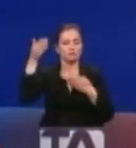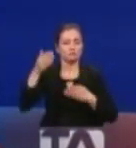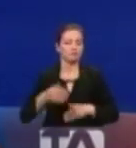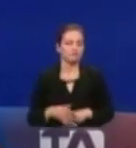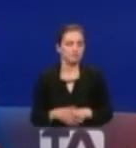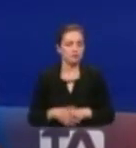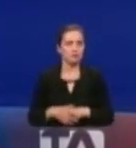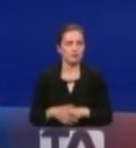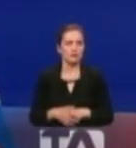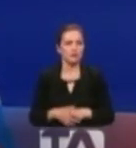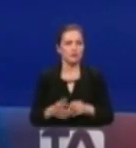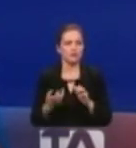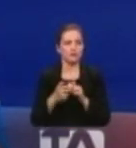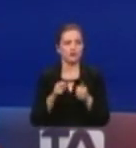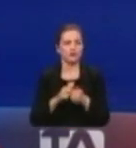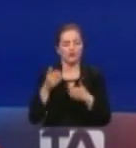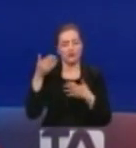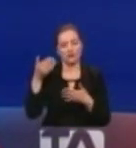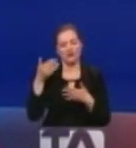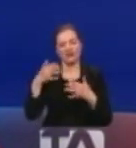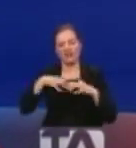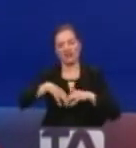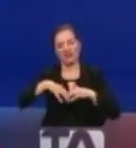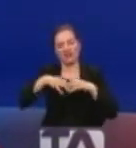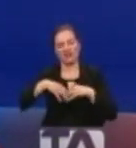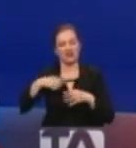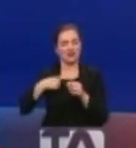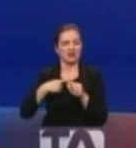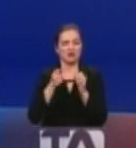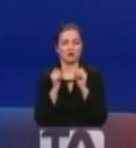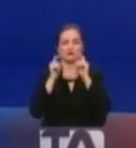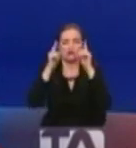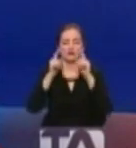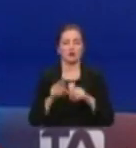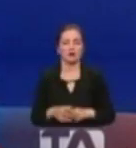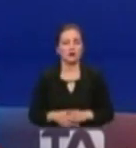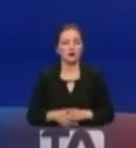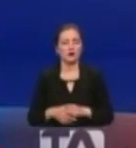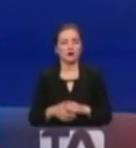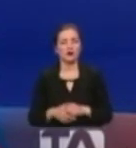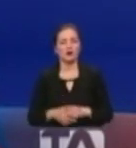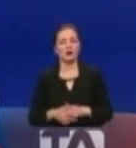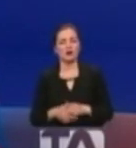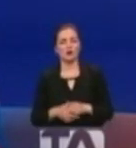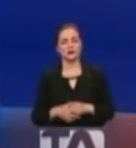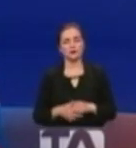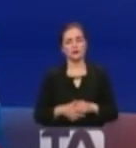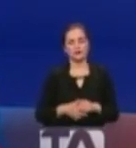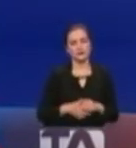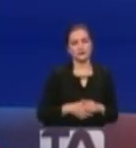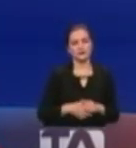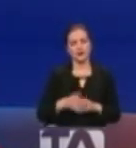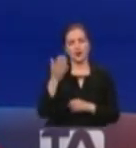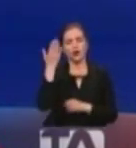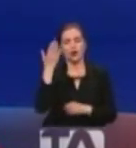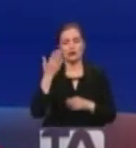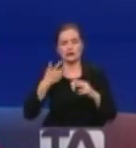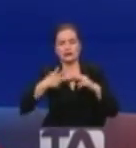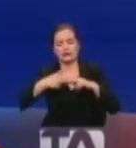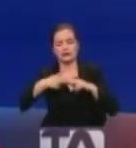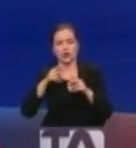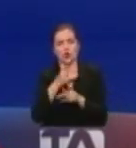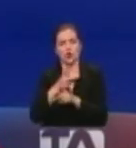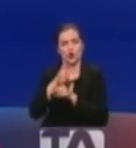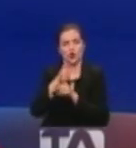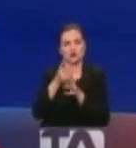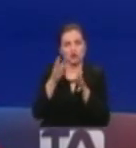La crisis política que está viviendo la ciudad de Quito es impresionante. La relación que tiene el alcalde con los